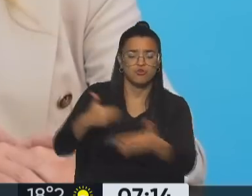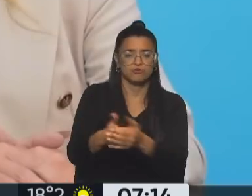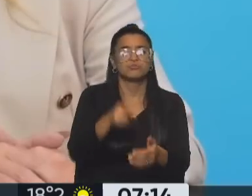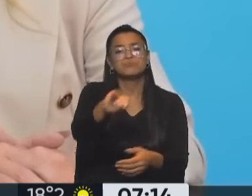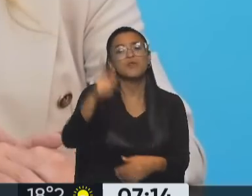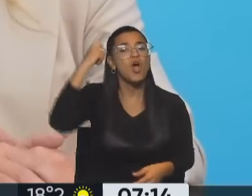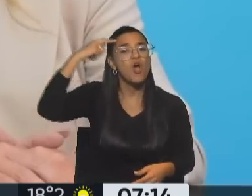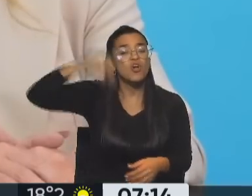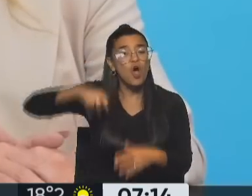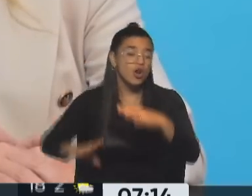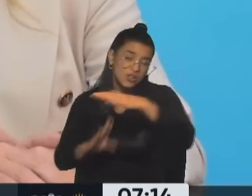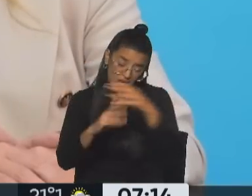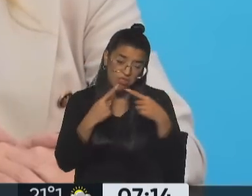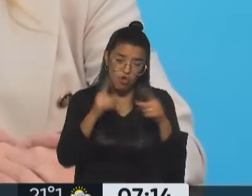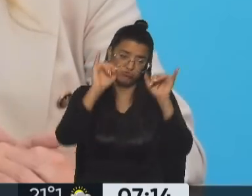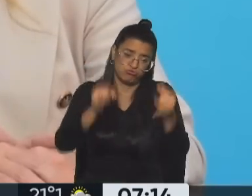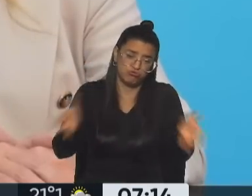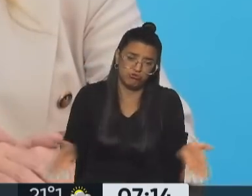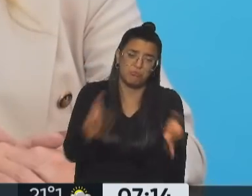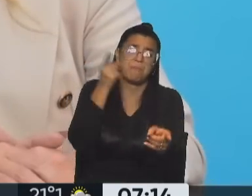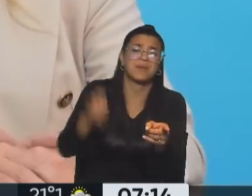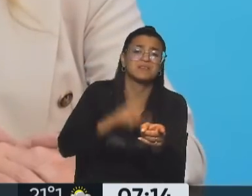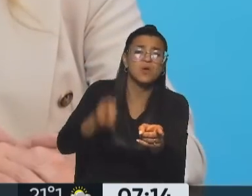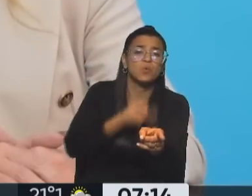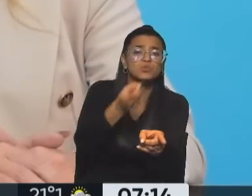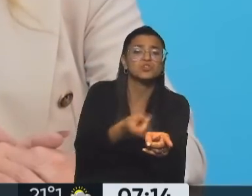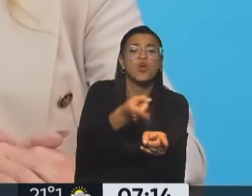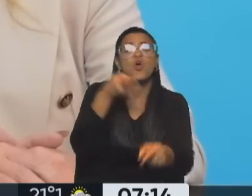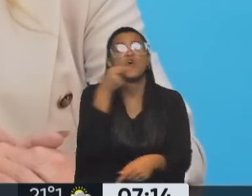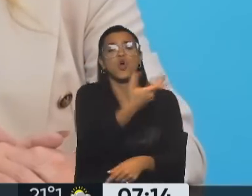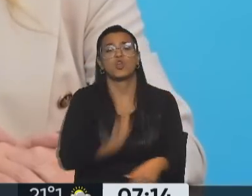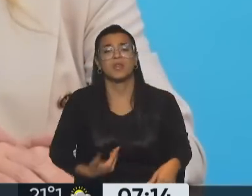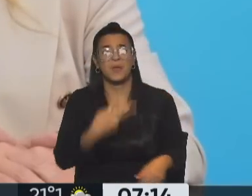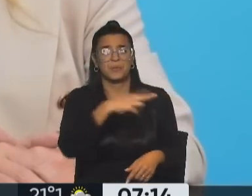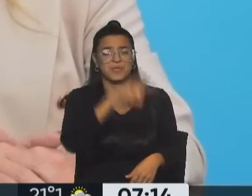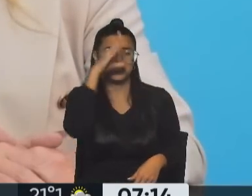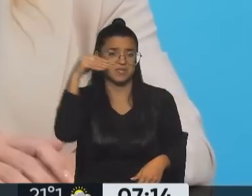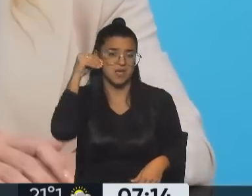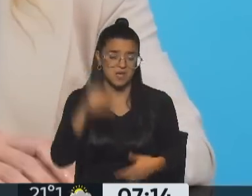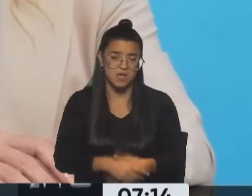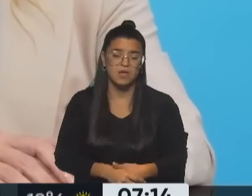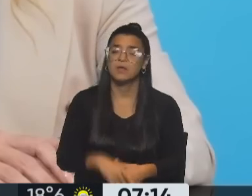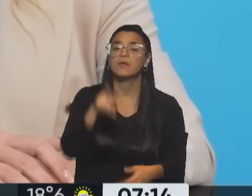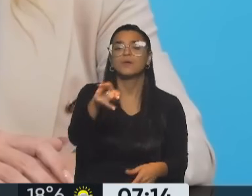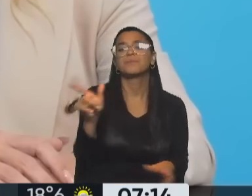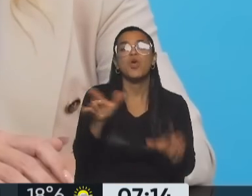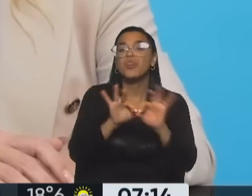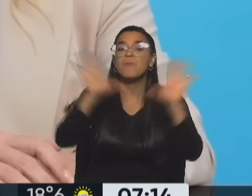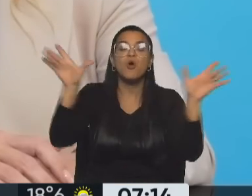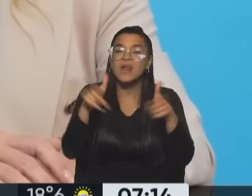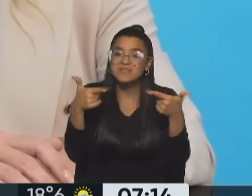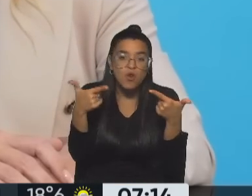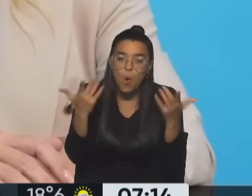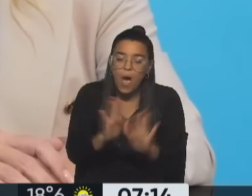Una Corte que avaló la persecución contra la vicepresidenta Cristina Kirchner. No hay democracia